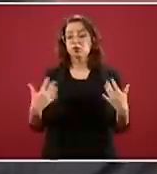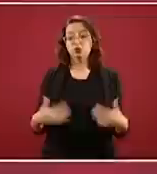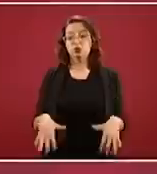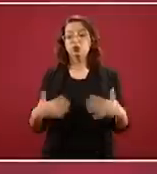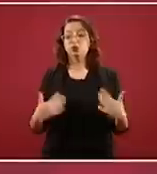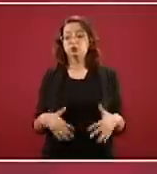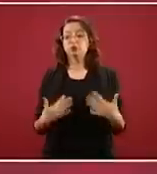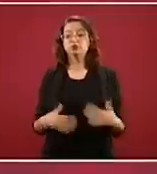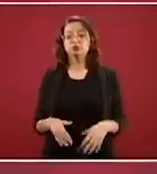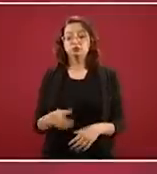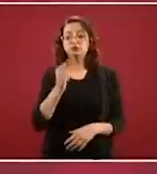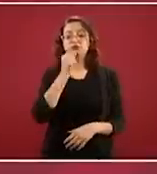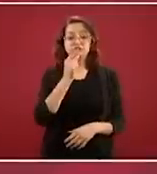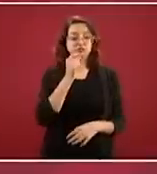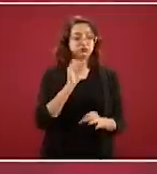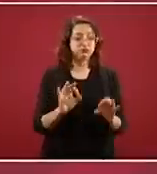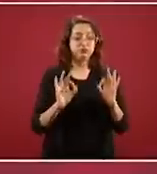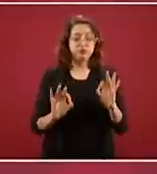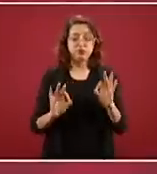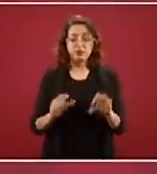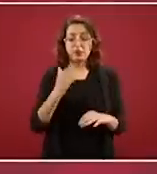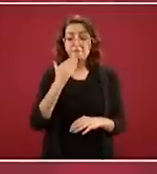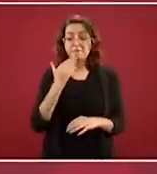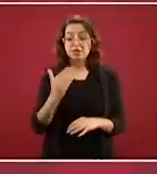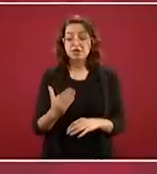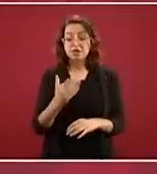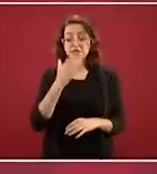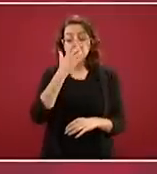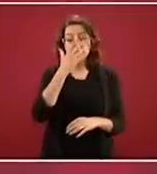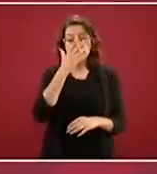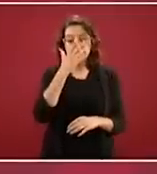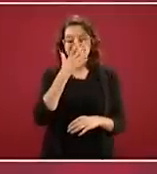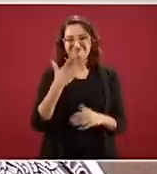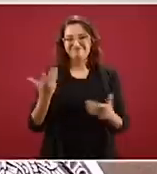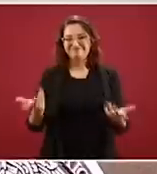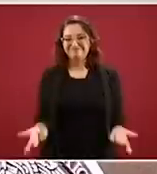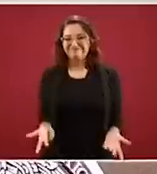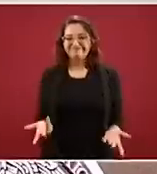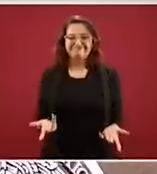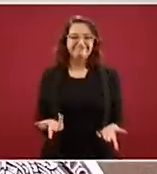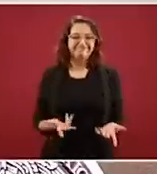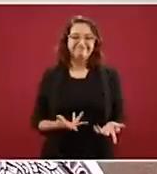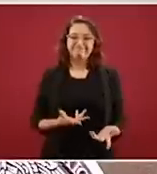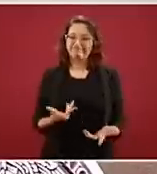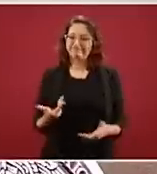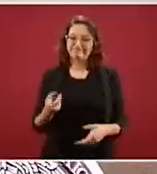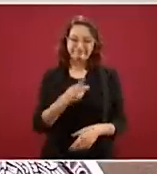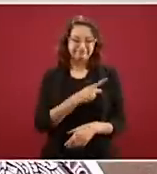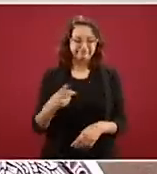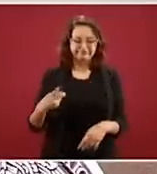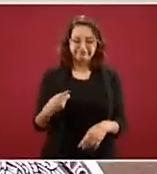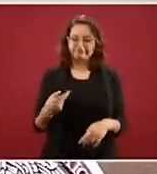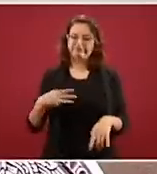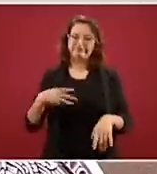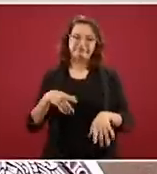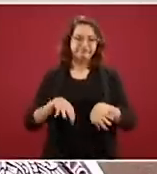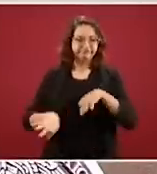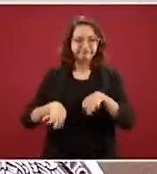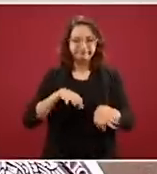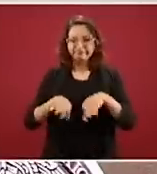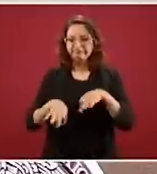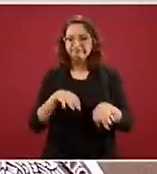buena policía. Entonces, esto es de trabajar permanentemente, de que no